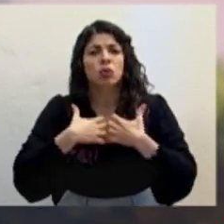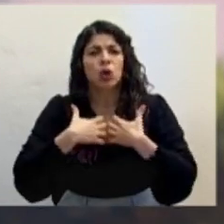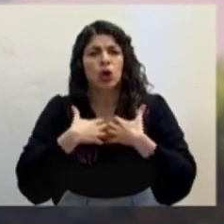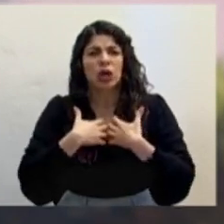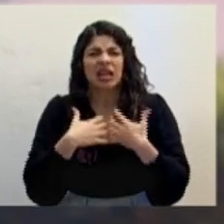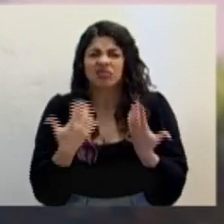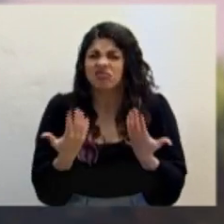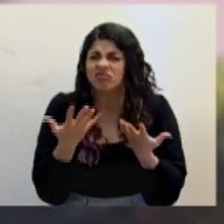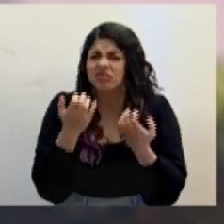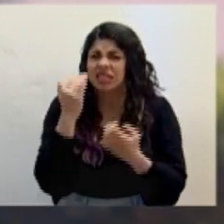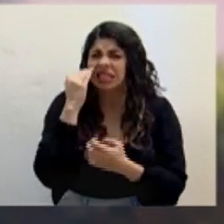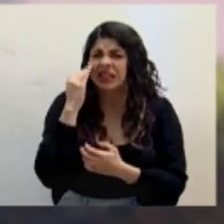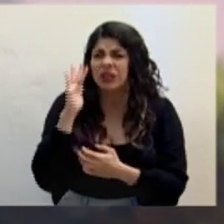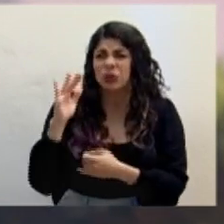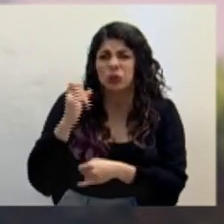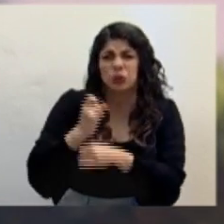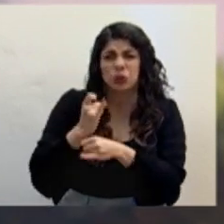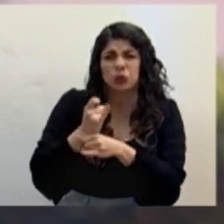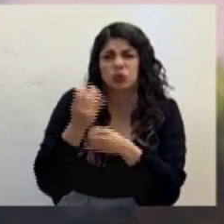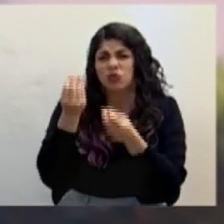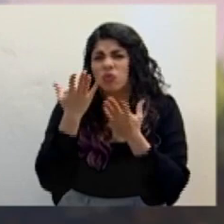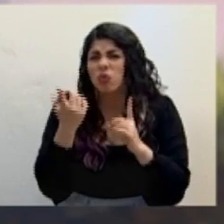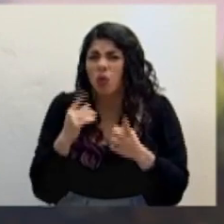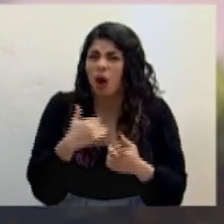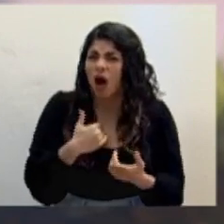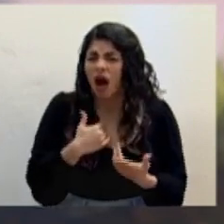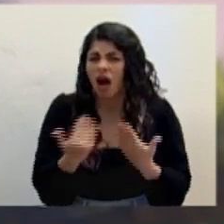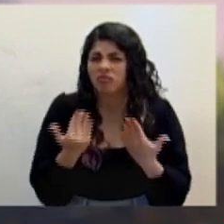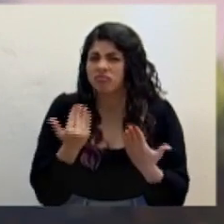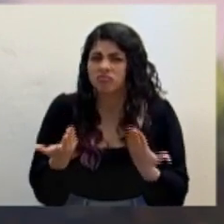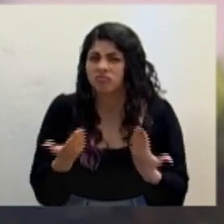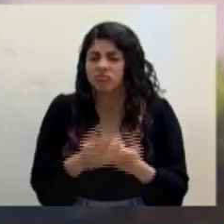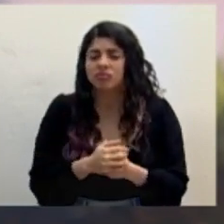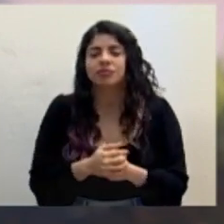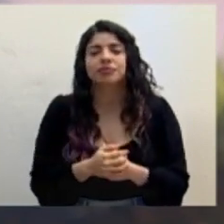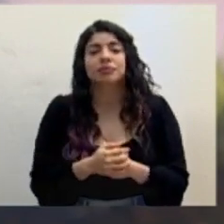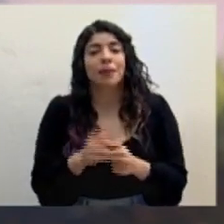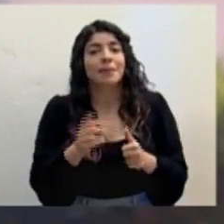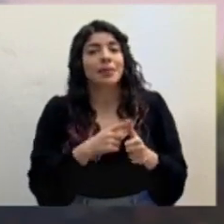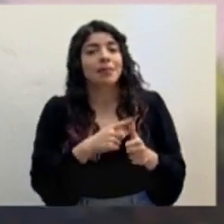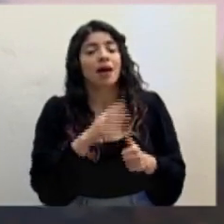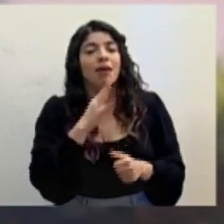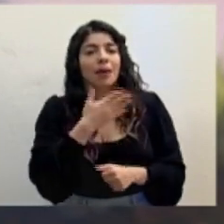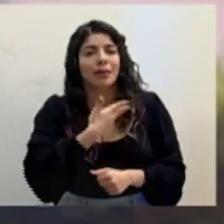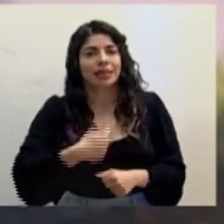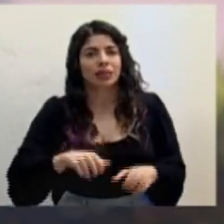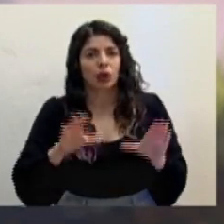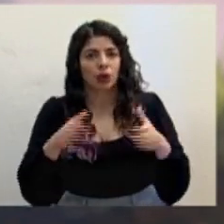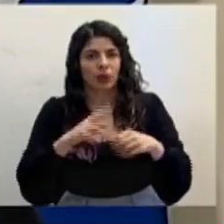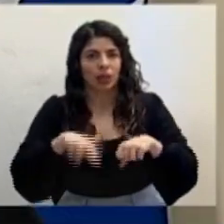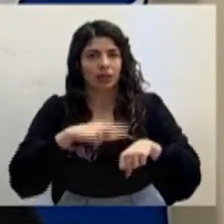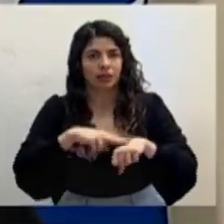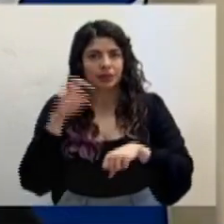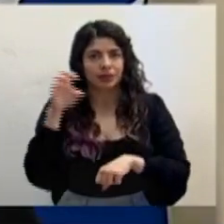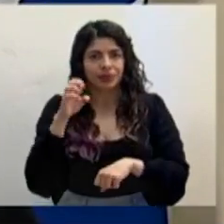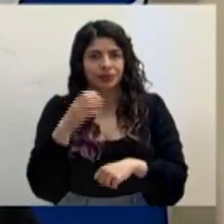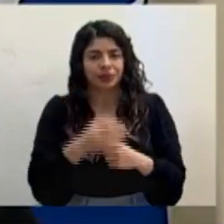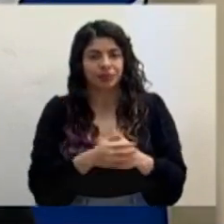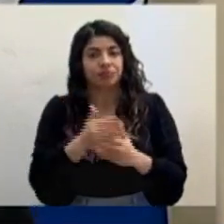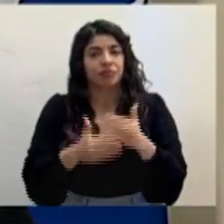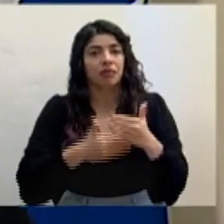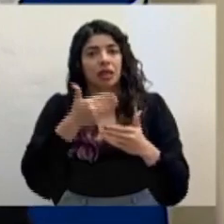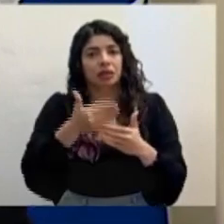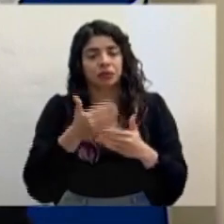saber qué información tiene la institución al respecto. Gracias. Escuchamos primero al presidente de la Comisión Nacional de Emergencias y